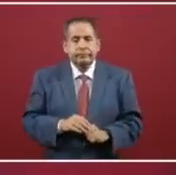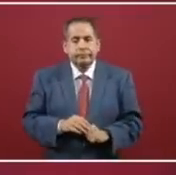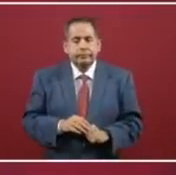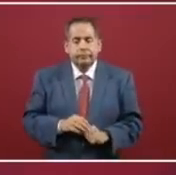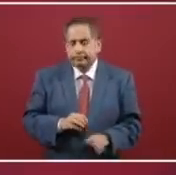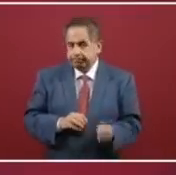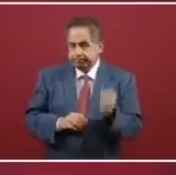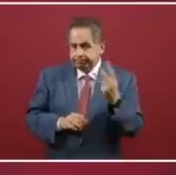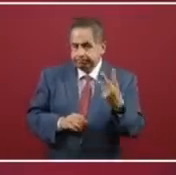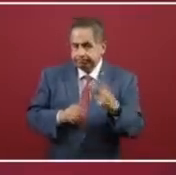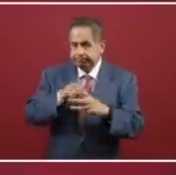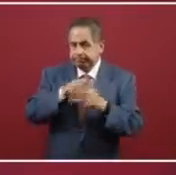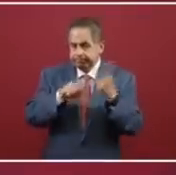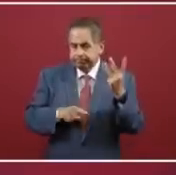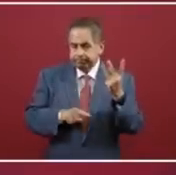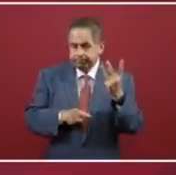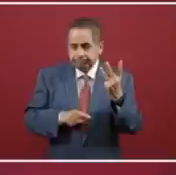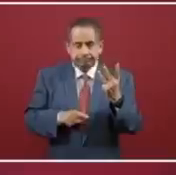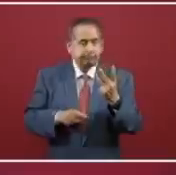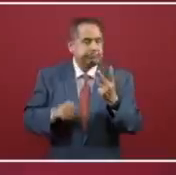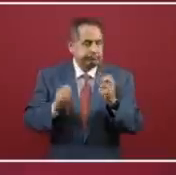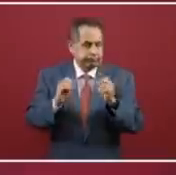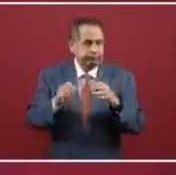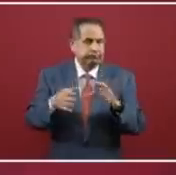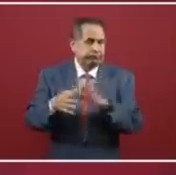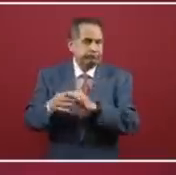las tres dependen